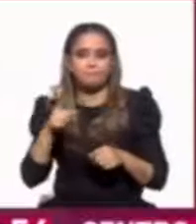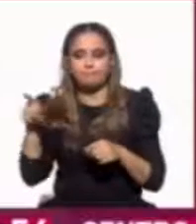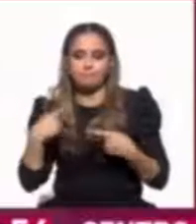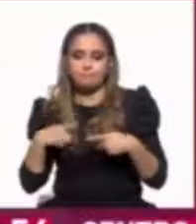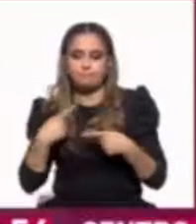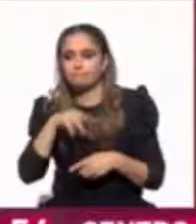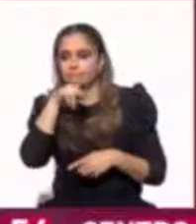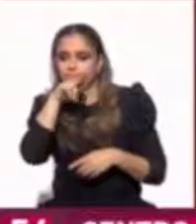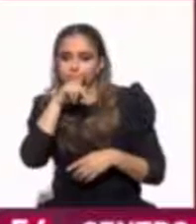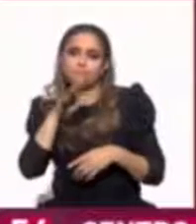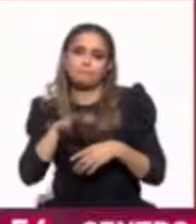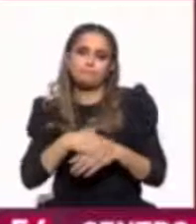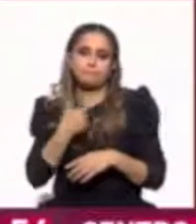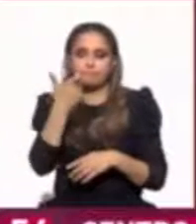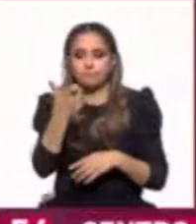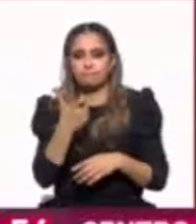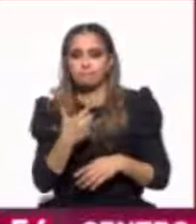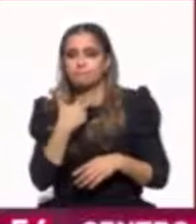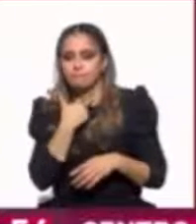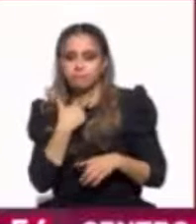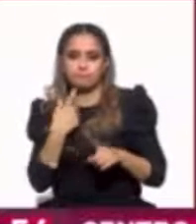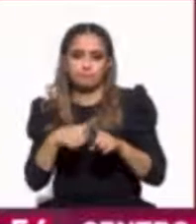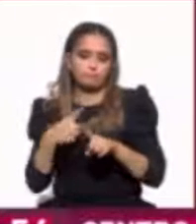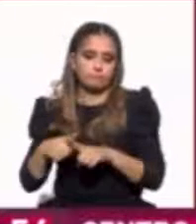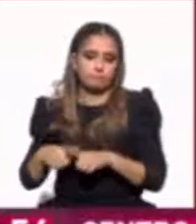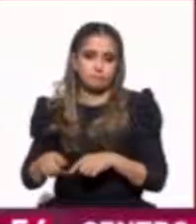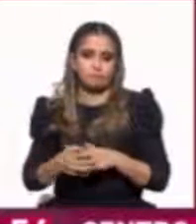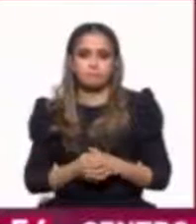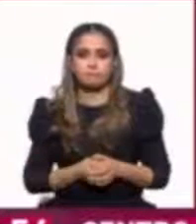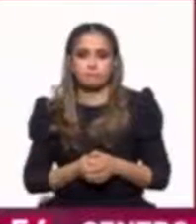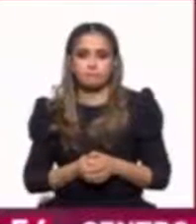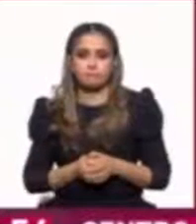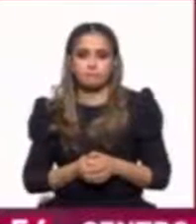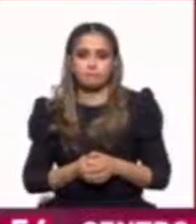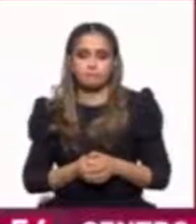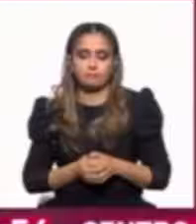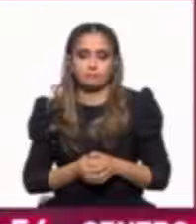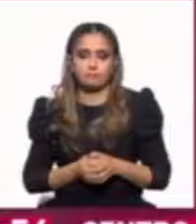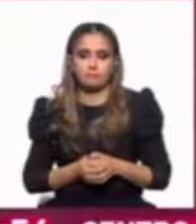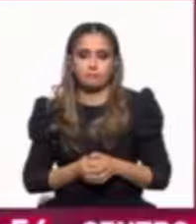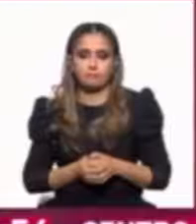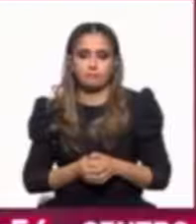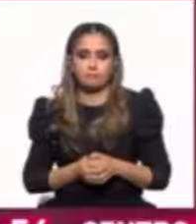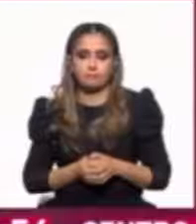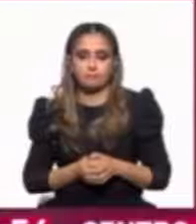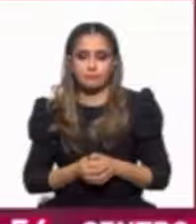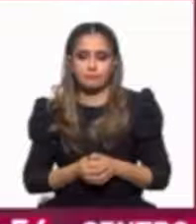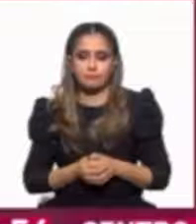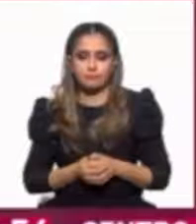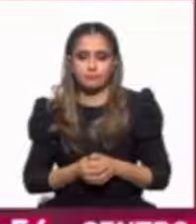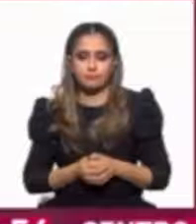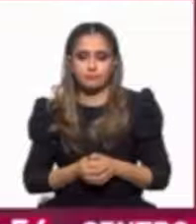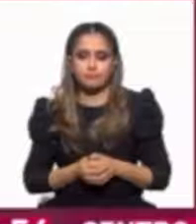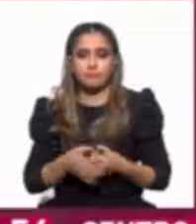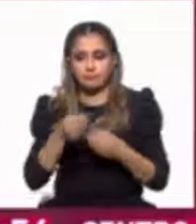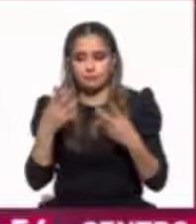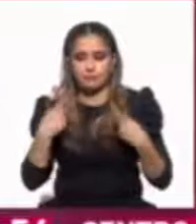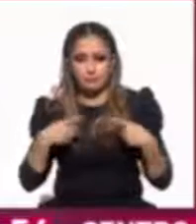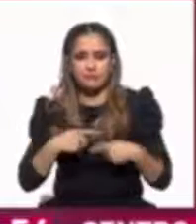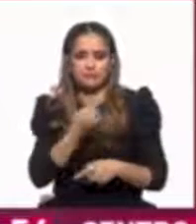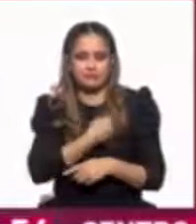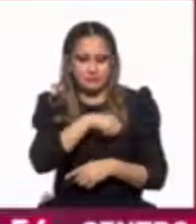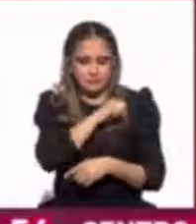de la población, por lo cual la gente, más allá nuevamente del tema de